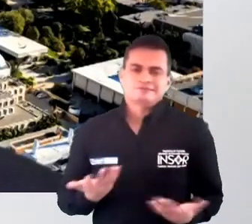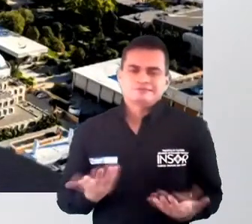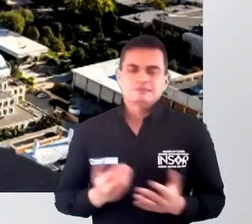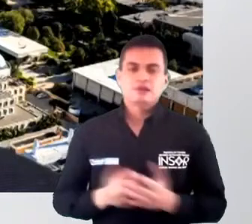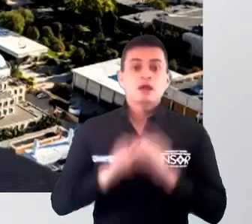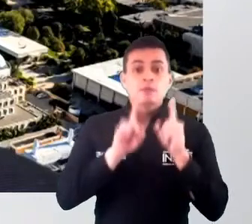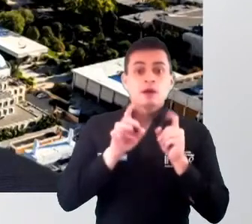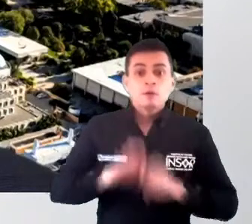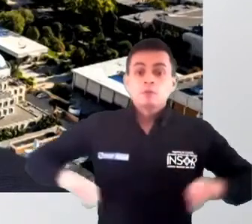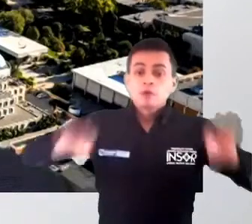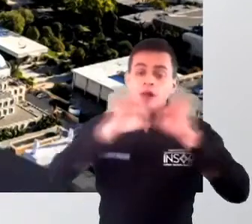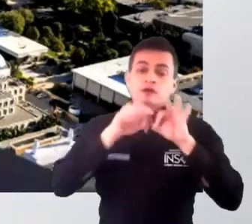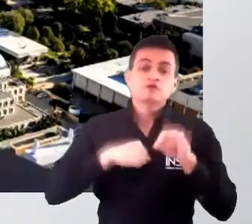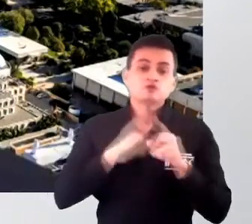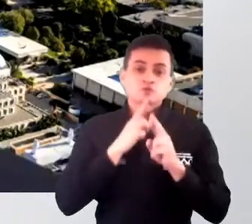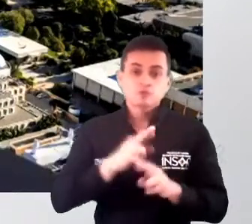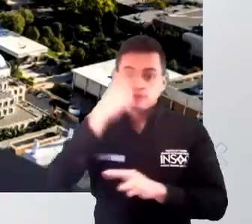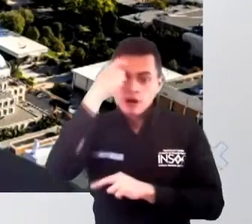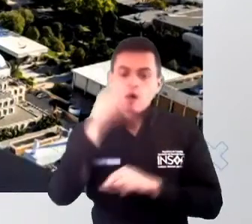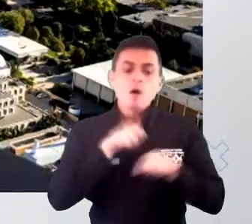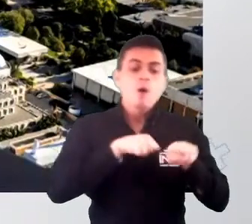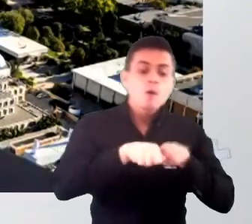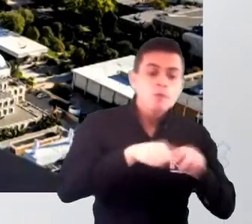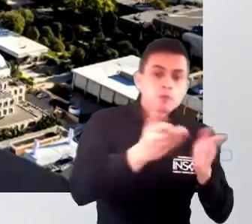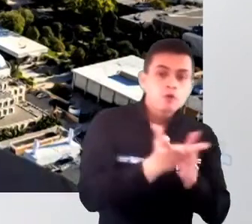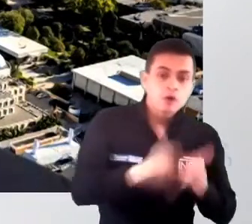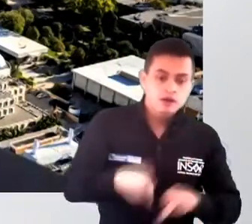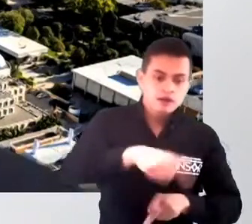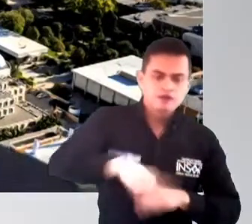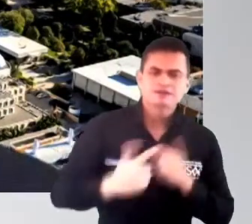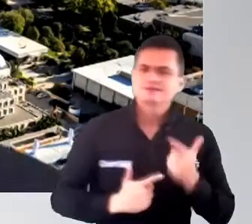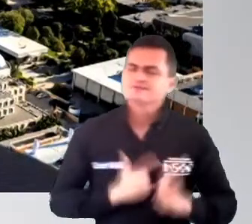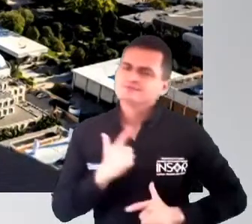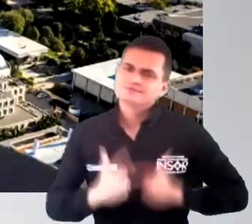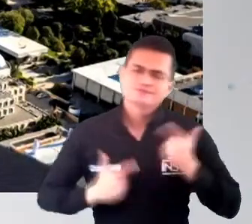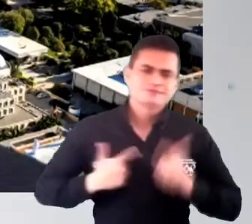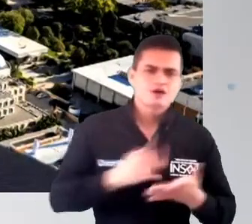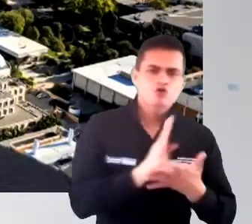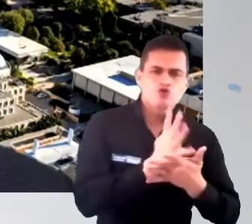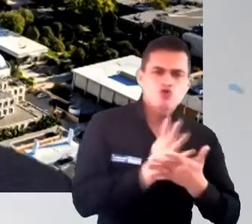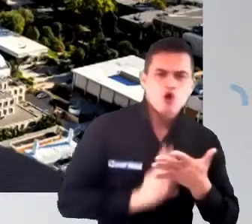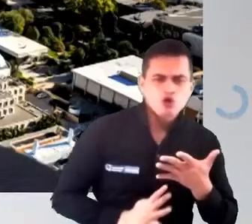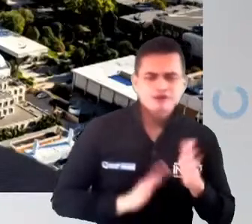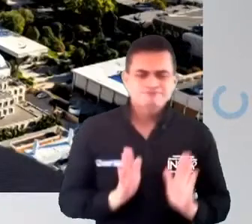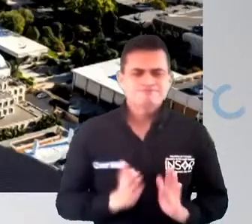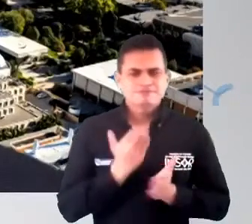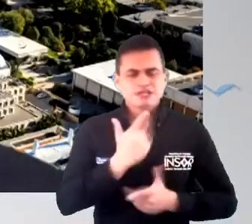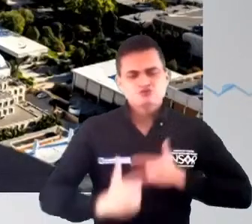de los estudiantes que están luchando con sus notas, los estudiantes